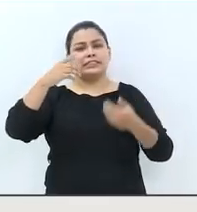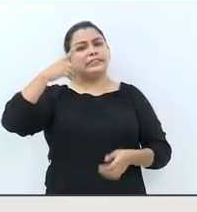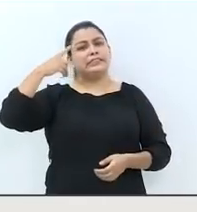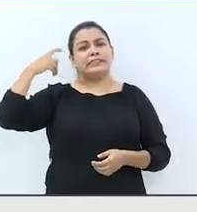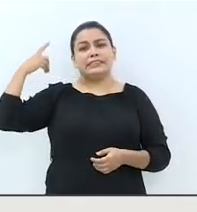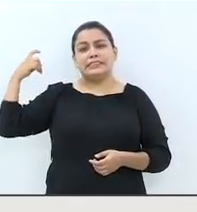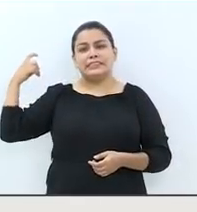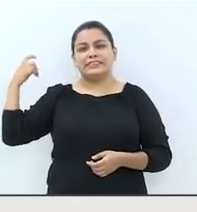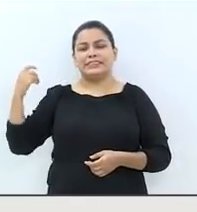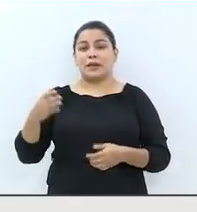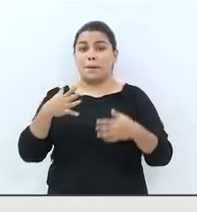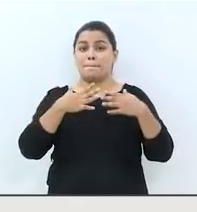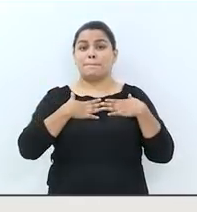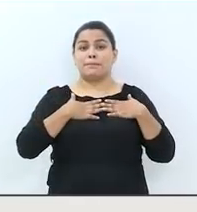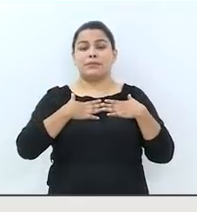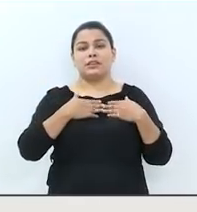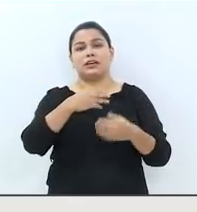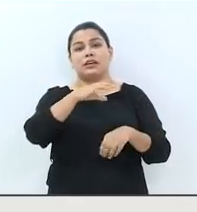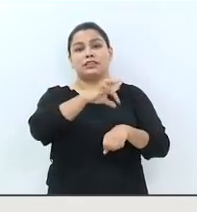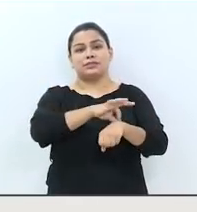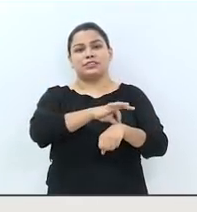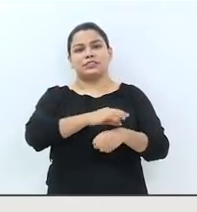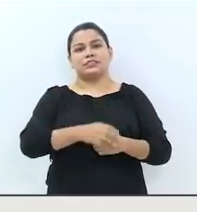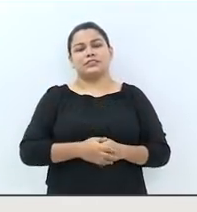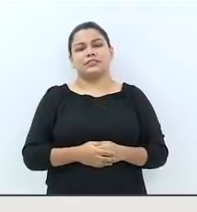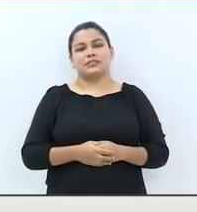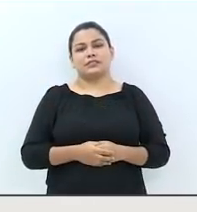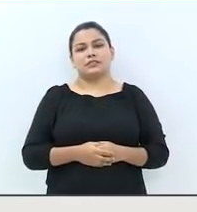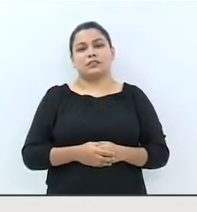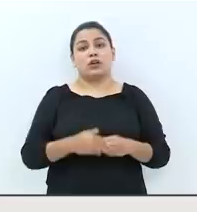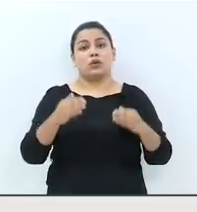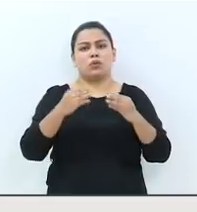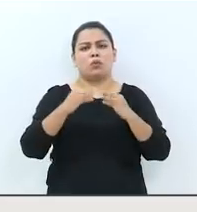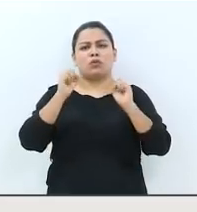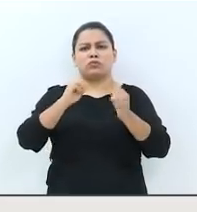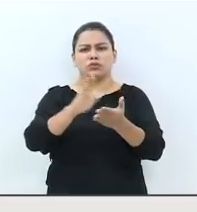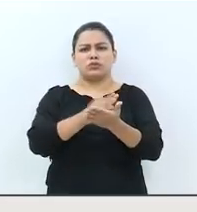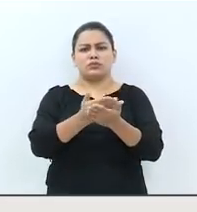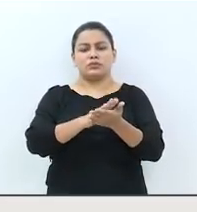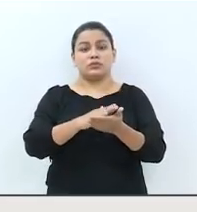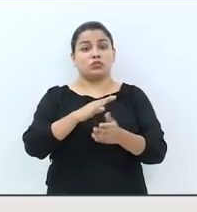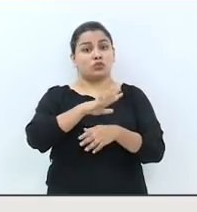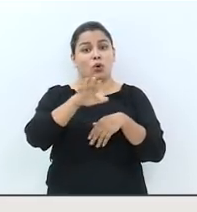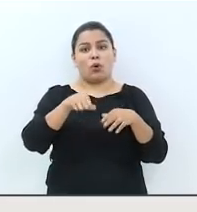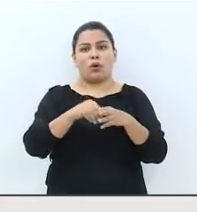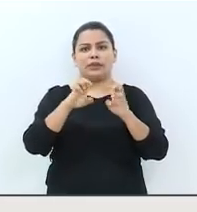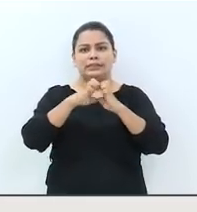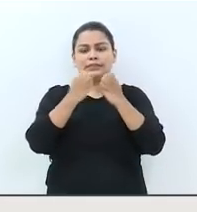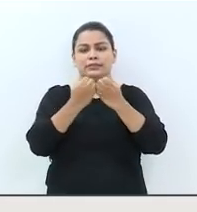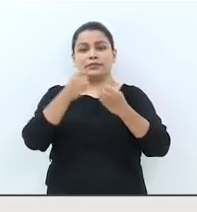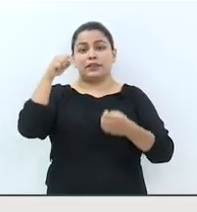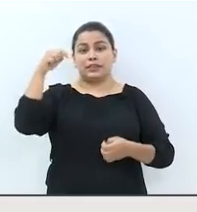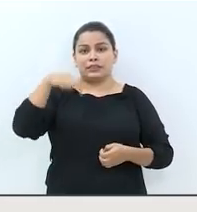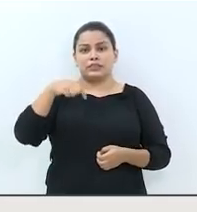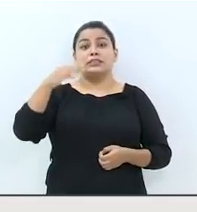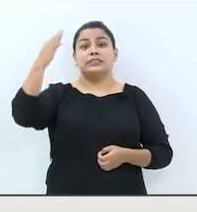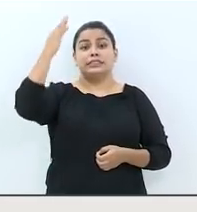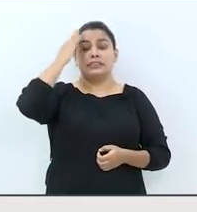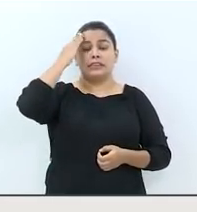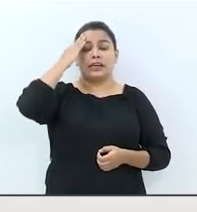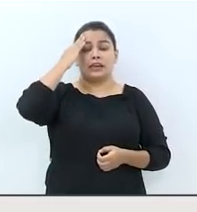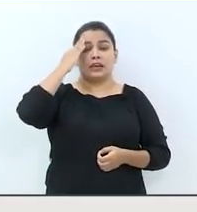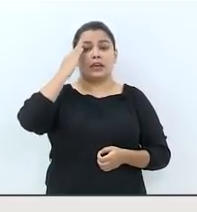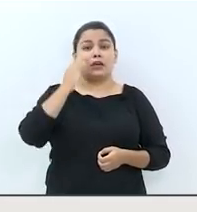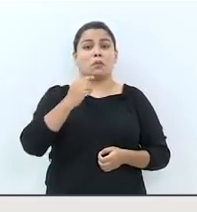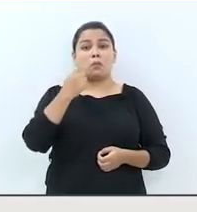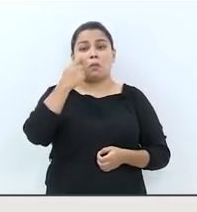cosas, viviendo nuevas experiencias y sobre todo el que podamos compartir, ¿verdad?, con todos los equipos que están, que sé que nos están escuchando,